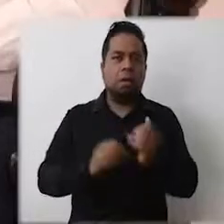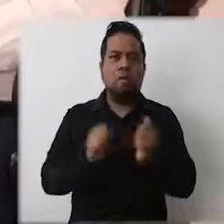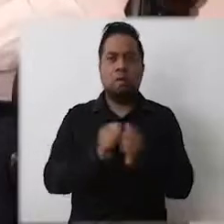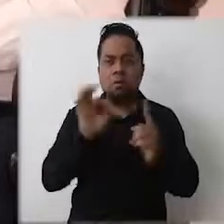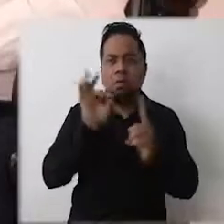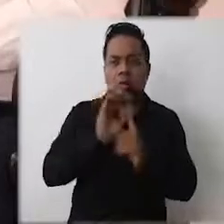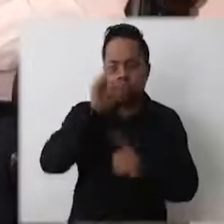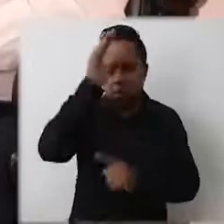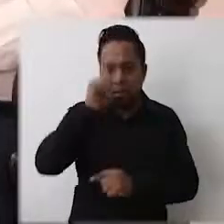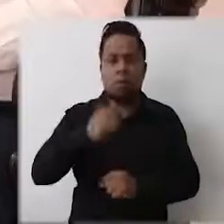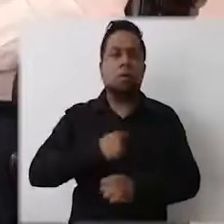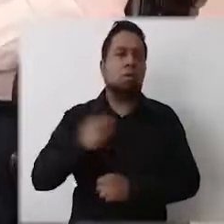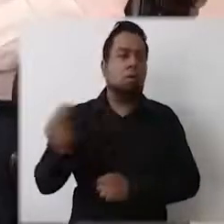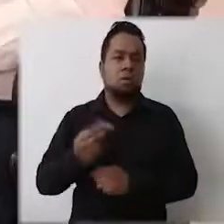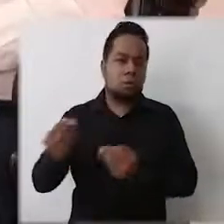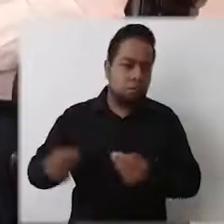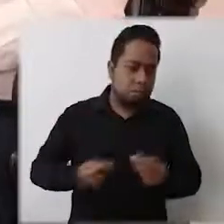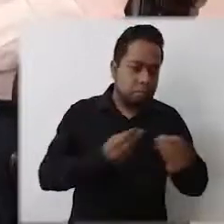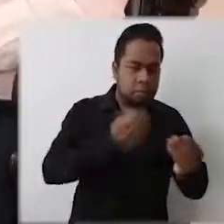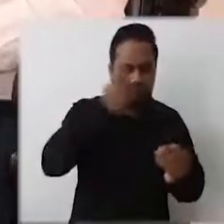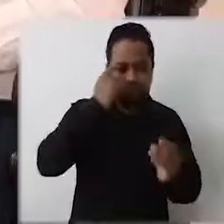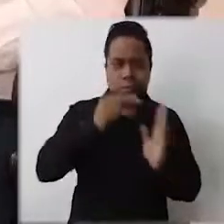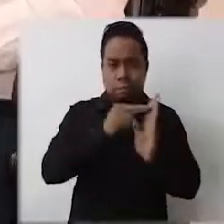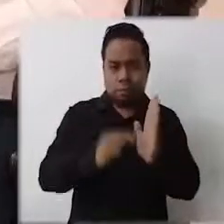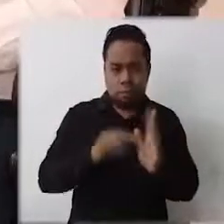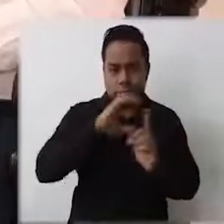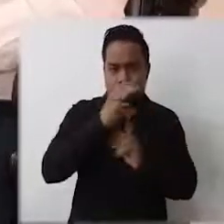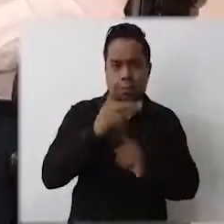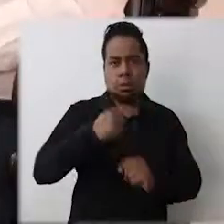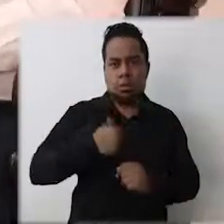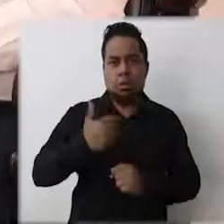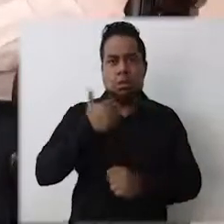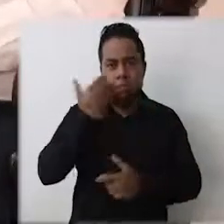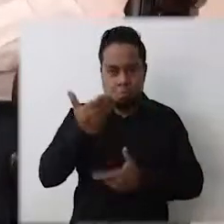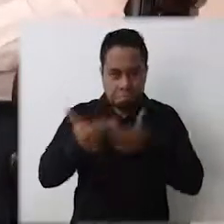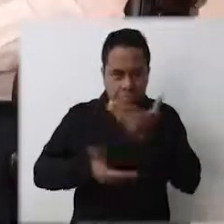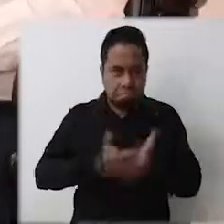el reglamento interno que actualmente nos rige es